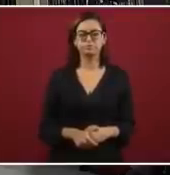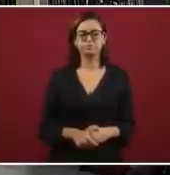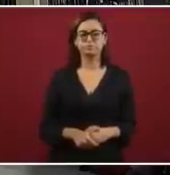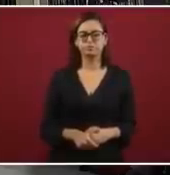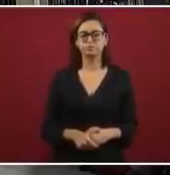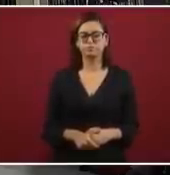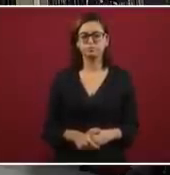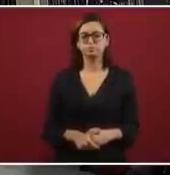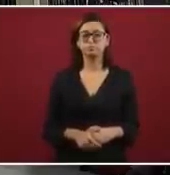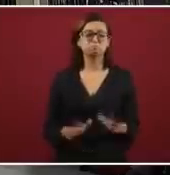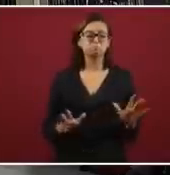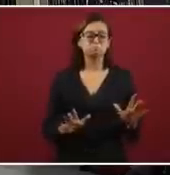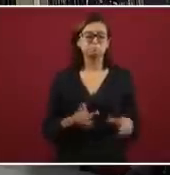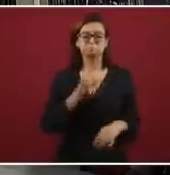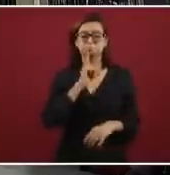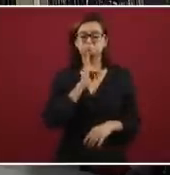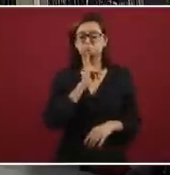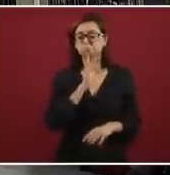Sin comentario.